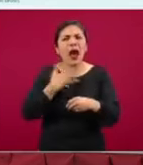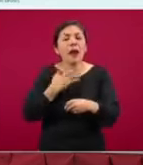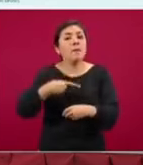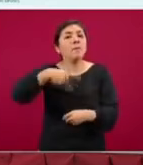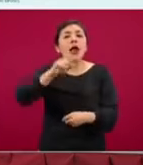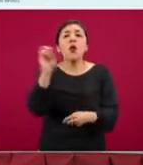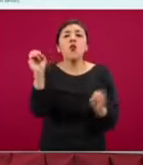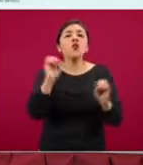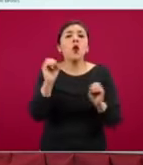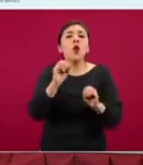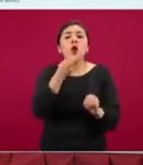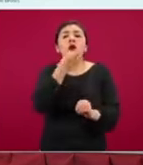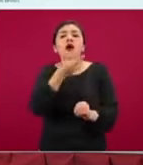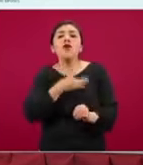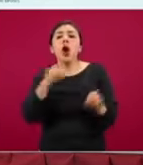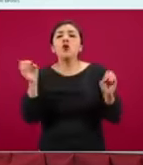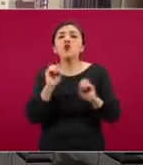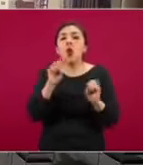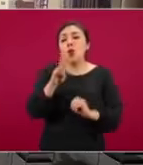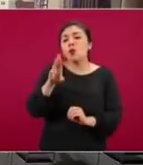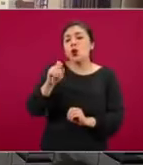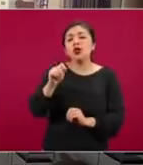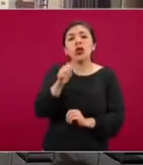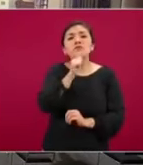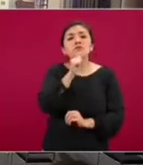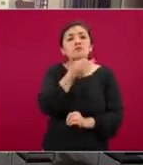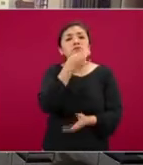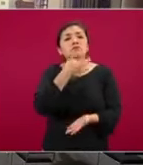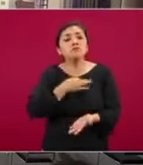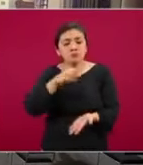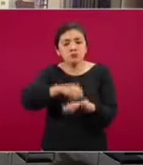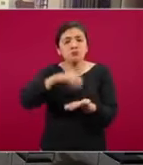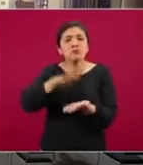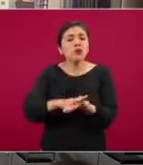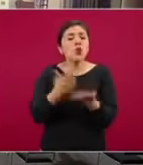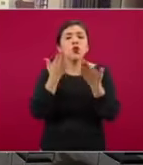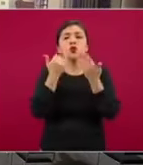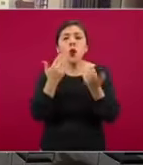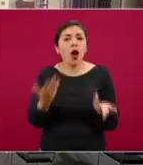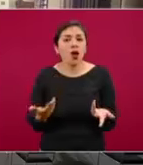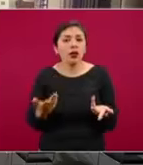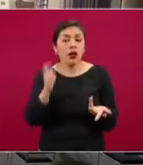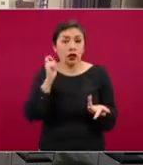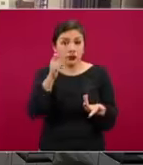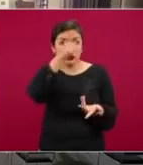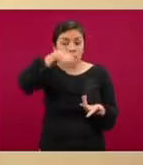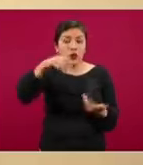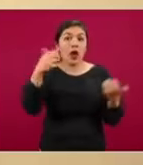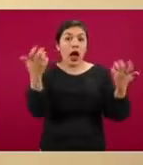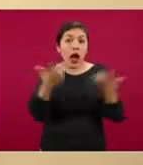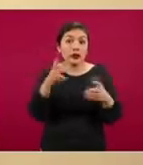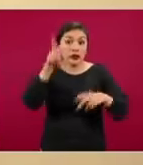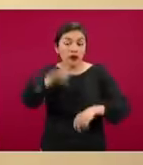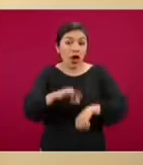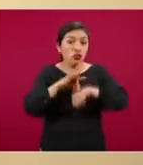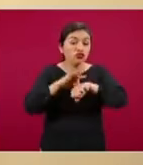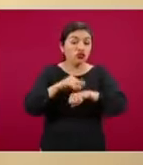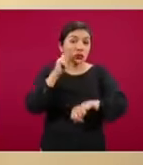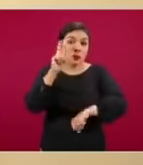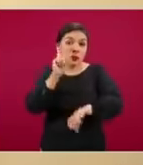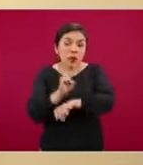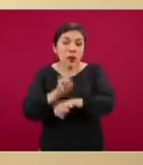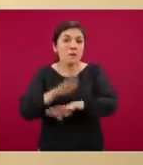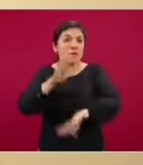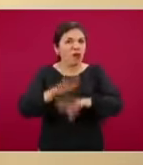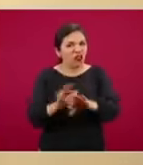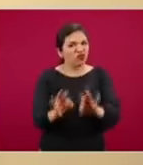no necesariamente tienen más brotes que otra entidad, sino que representen que están llevando a cabo una vigilancia, digamos, más